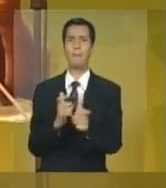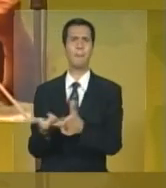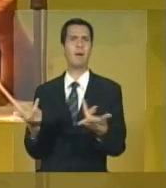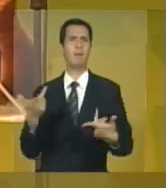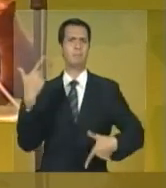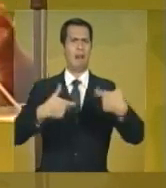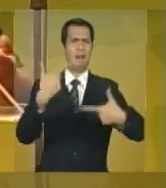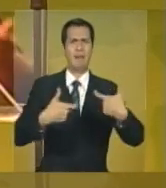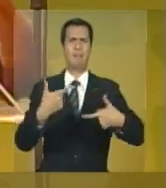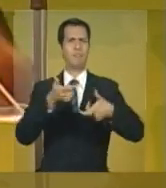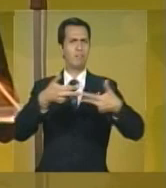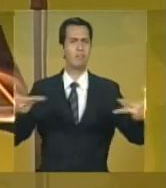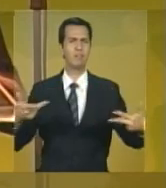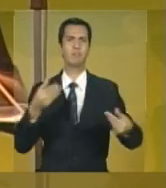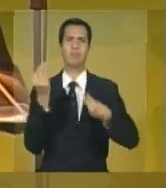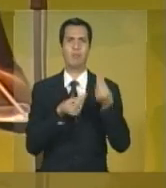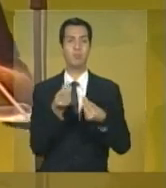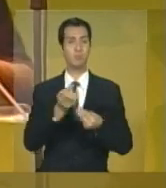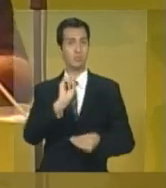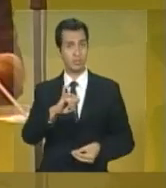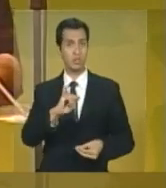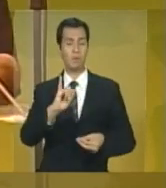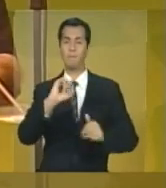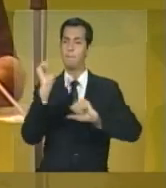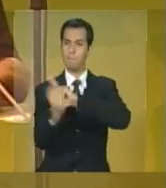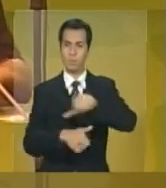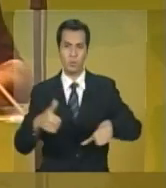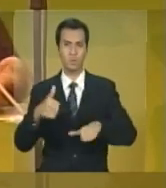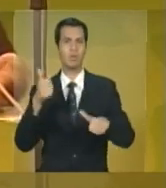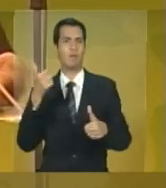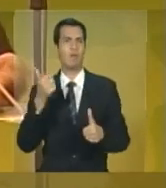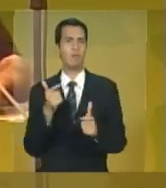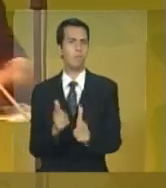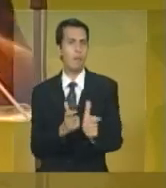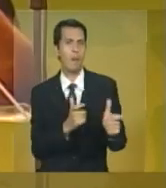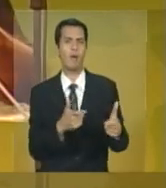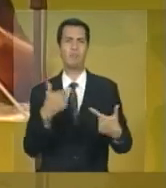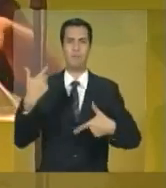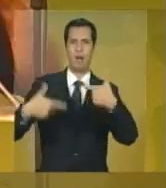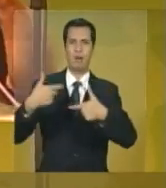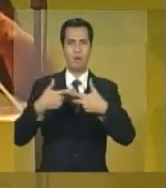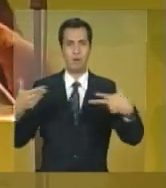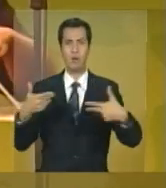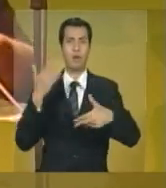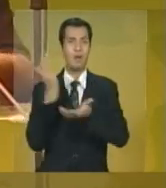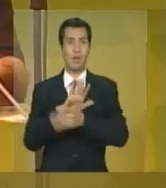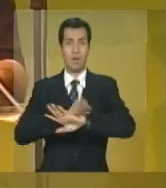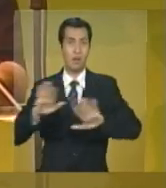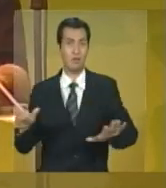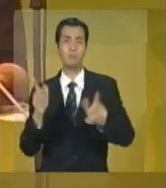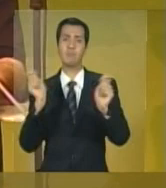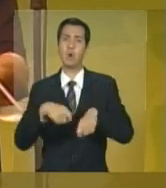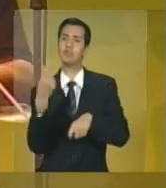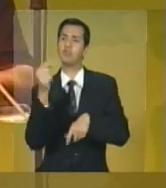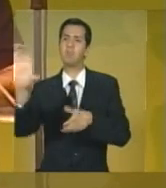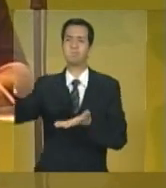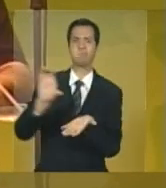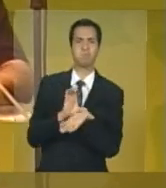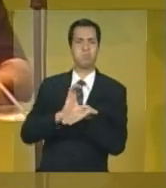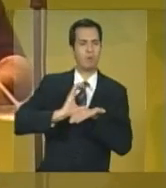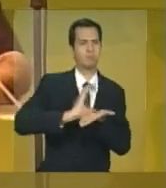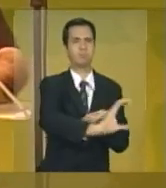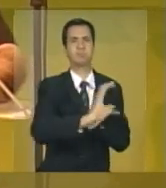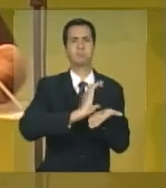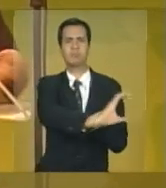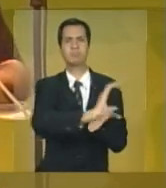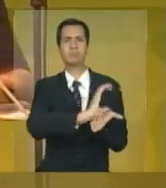se invierte en nuestra naturaleza, en nuestra madre tierra, podremos resolver los problemas que tenemos